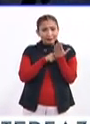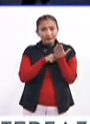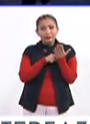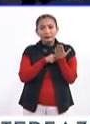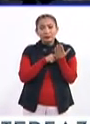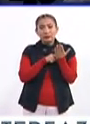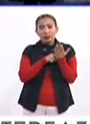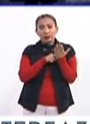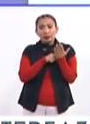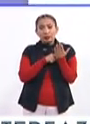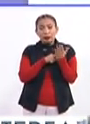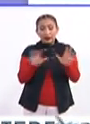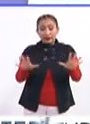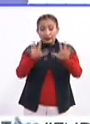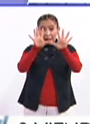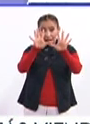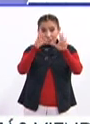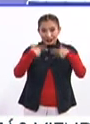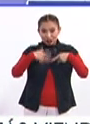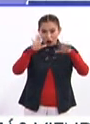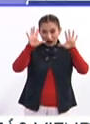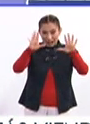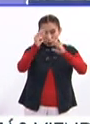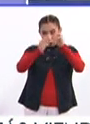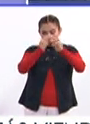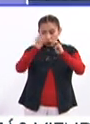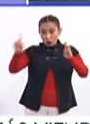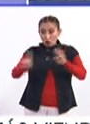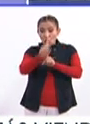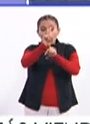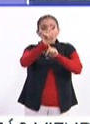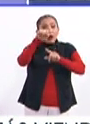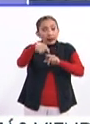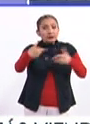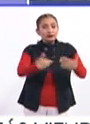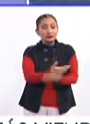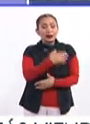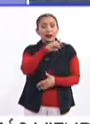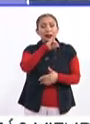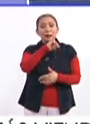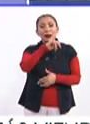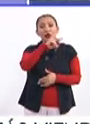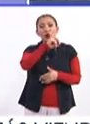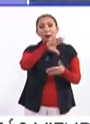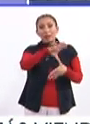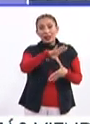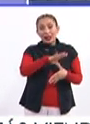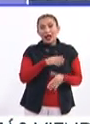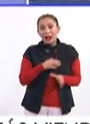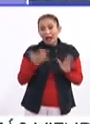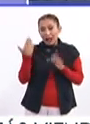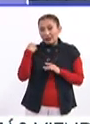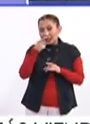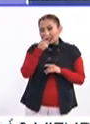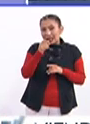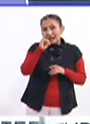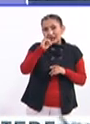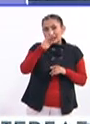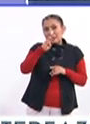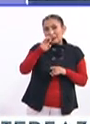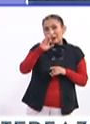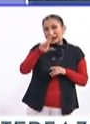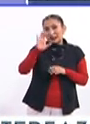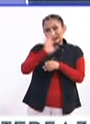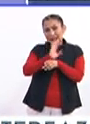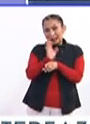de que 1 de cada 10 personas en el mundo son iberoamericanos. Me gustaría que nos platicaras más sobre estos programas. Hace rato hablabas de Ibercine,